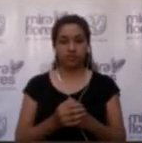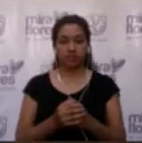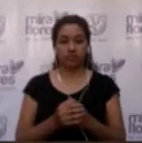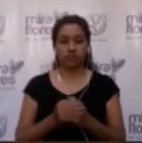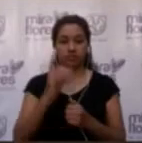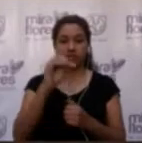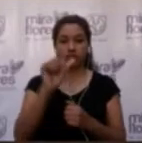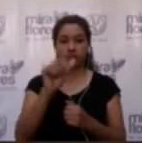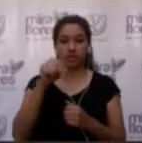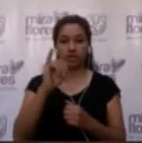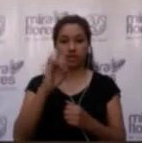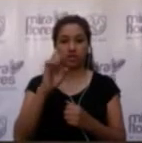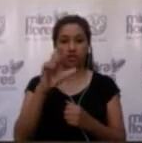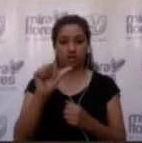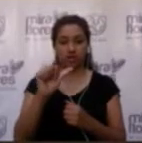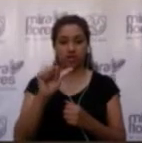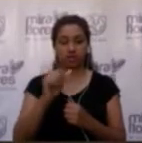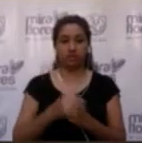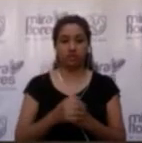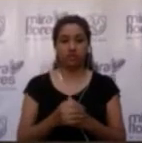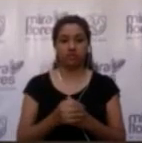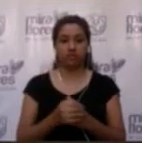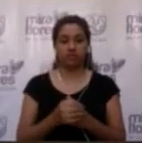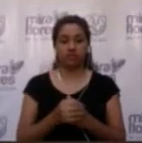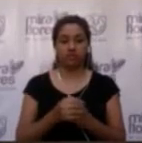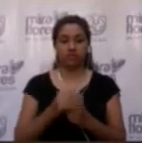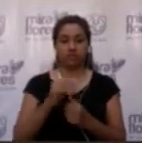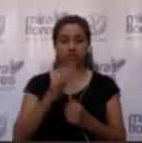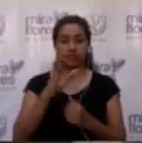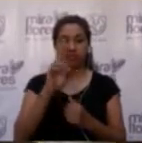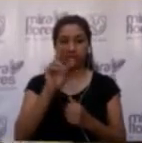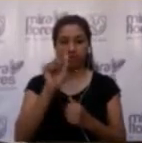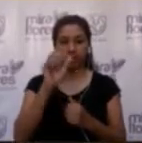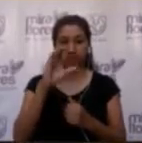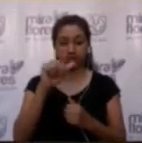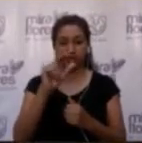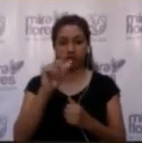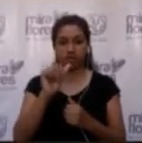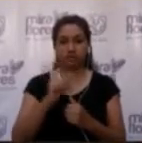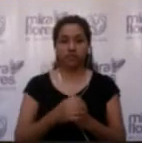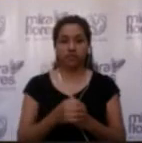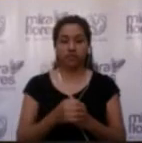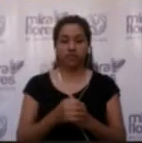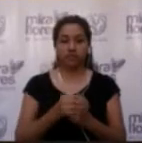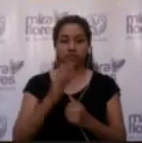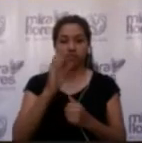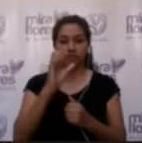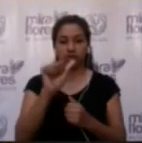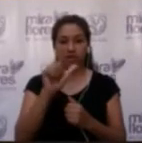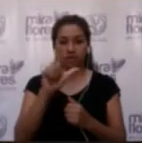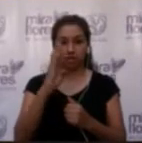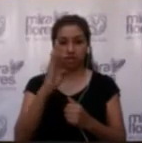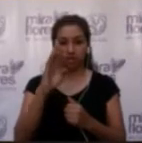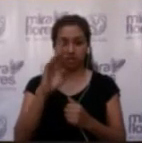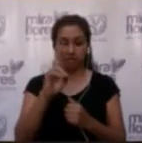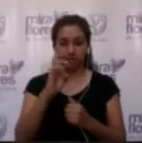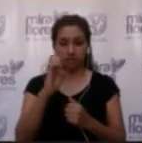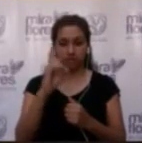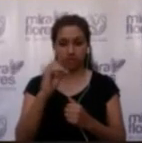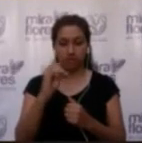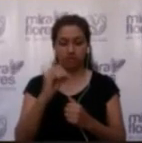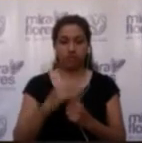Señorita Daniela Lozano Vítor. Señora Franca Rey Camino. Presente. Señor Alfredo Lee Gabriel. Señor